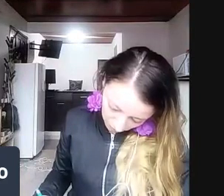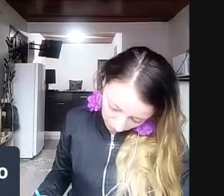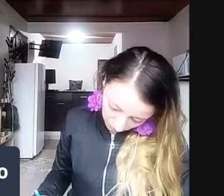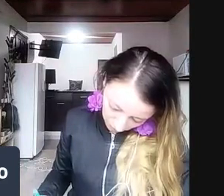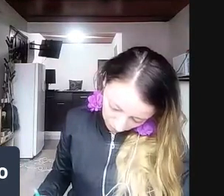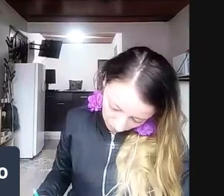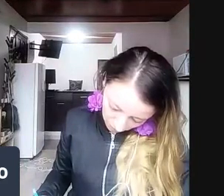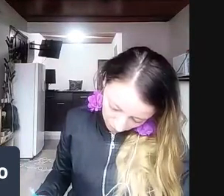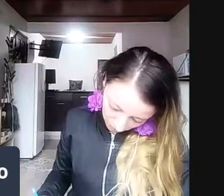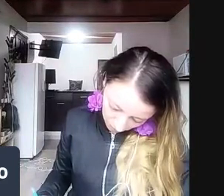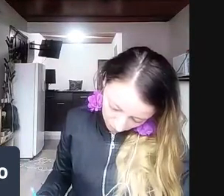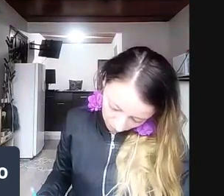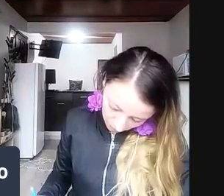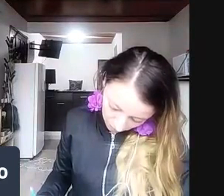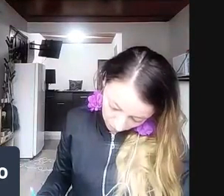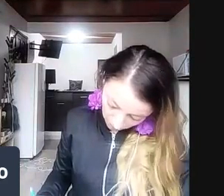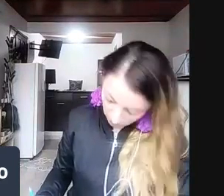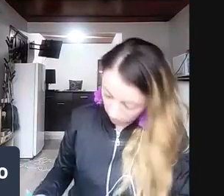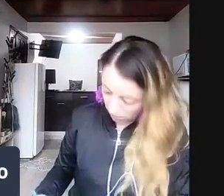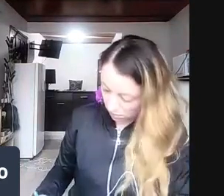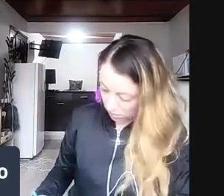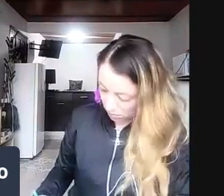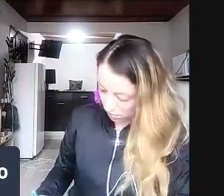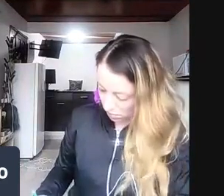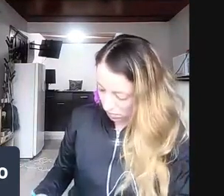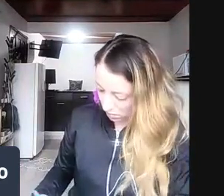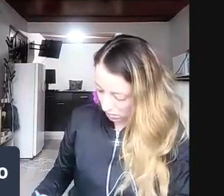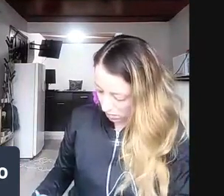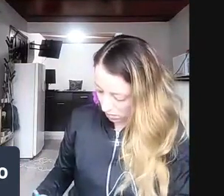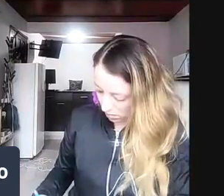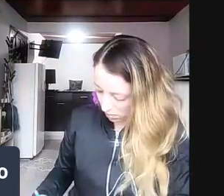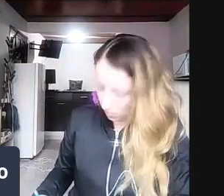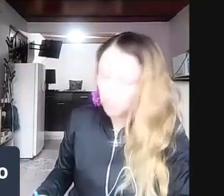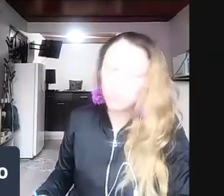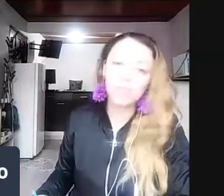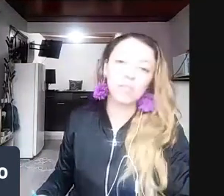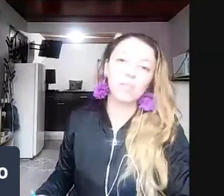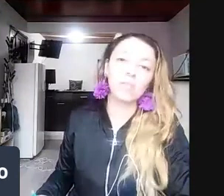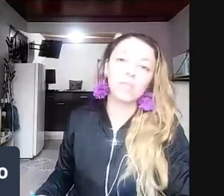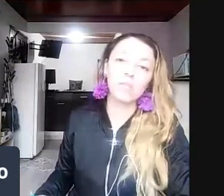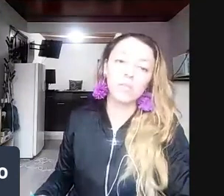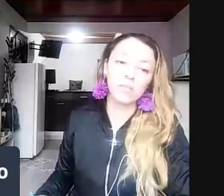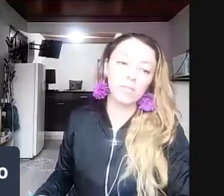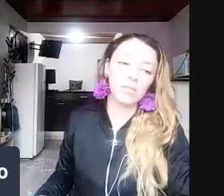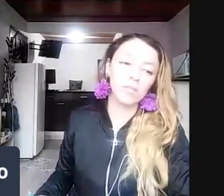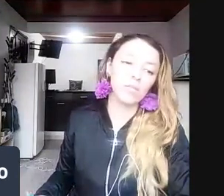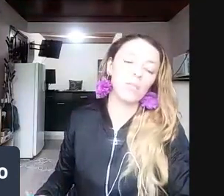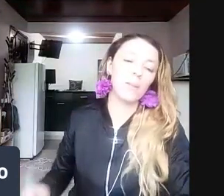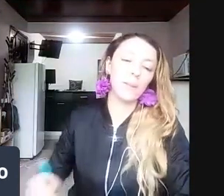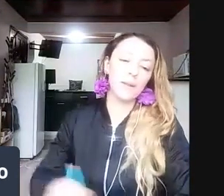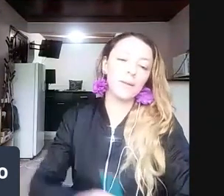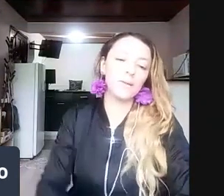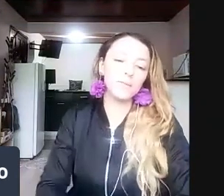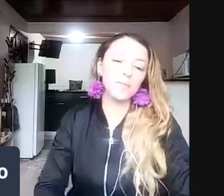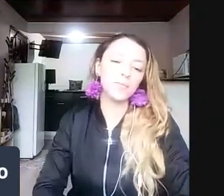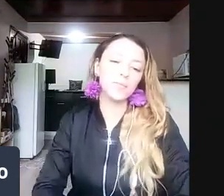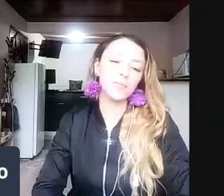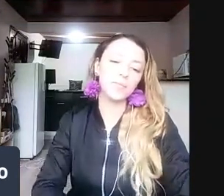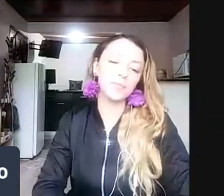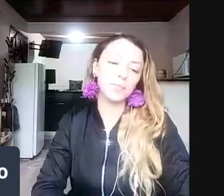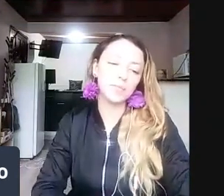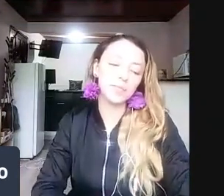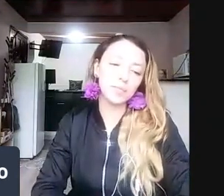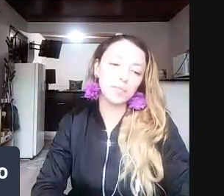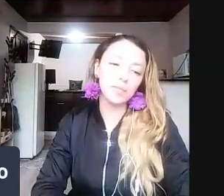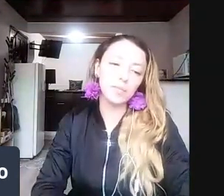la filosofía por ejemplo el concepto de poder de flujo yendo a la filosofía donde no estás describiendo